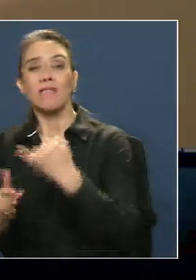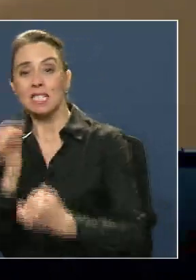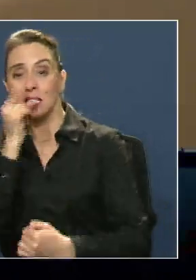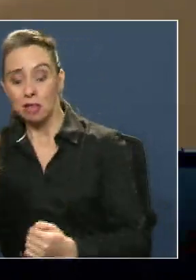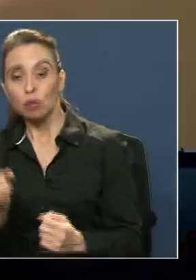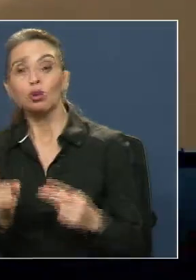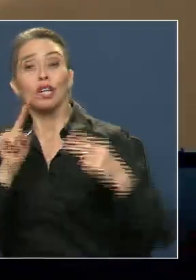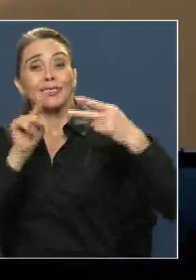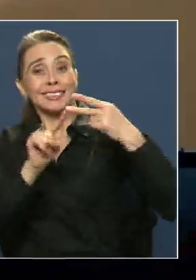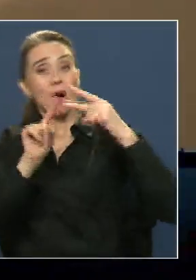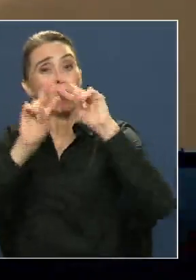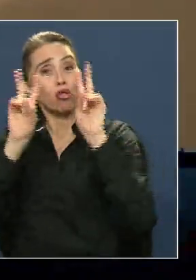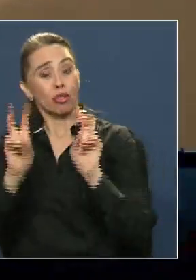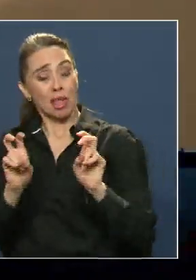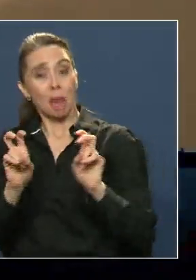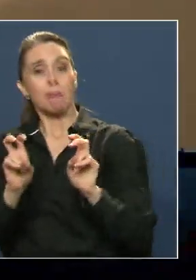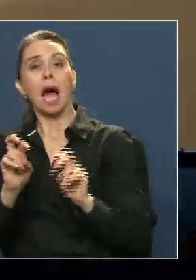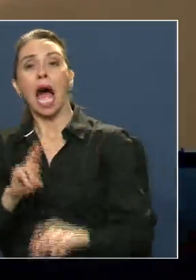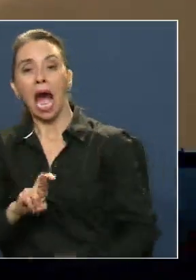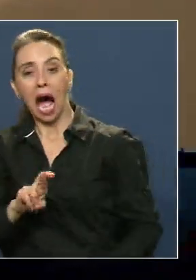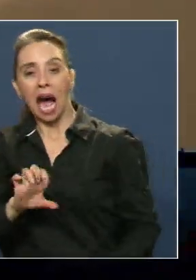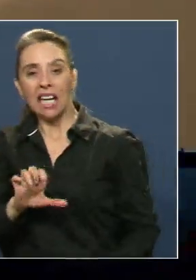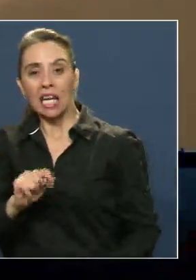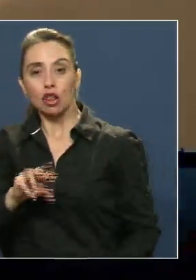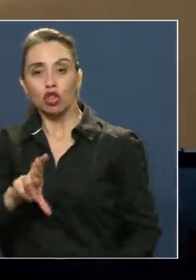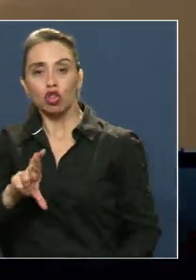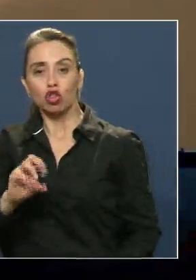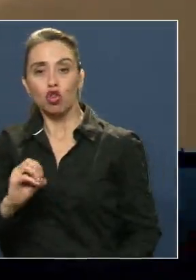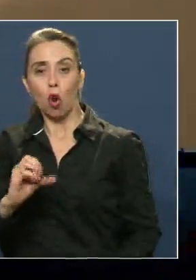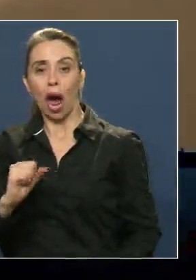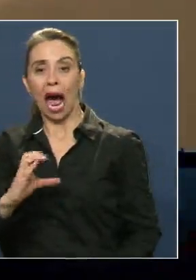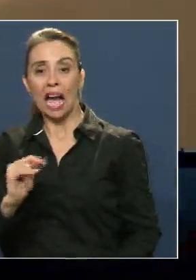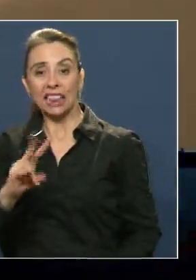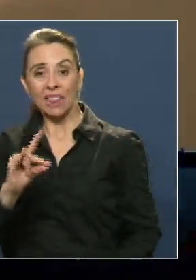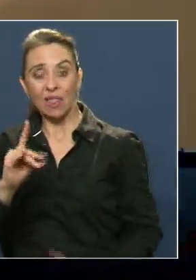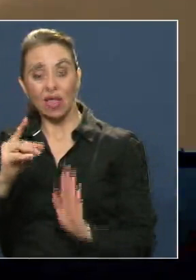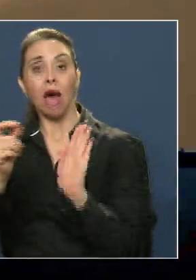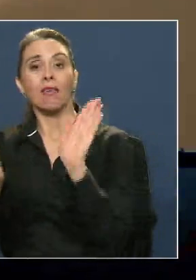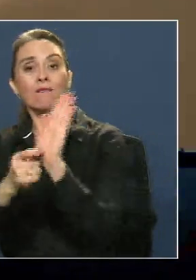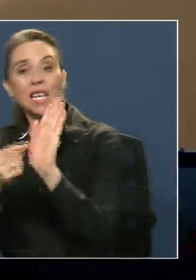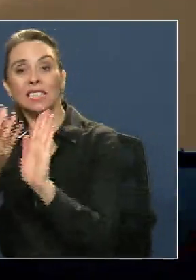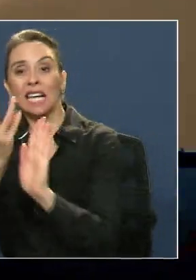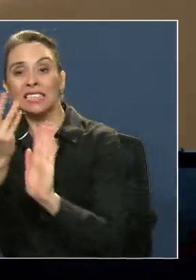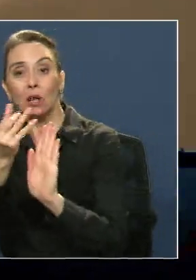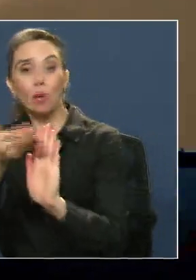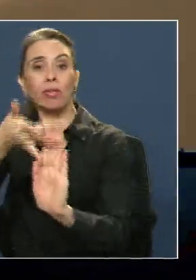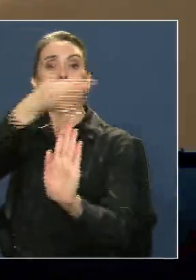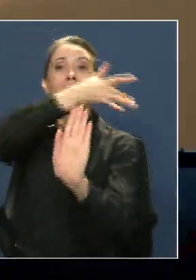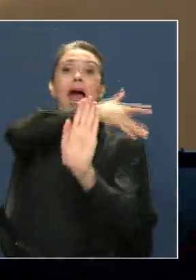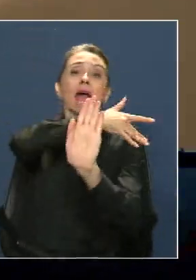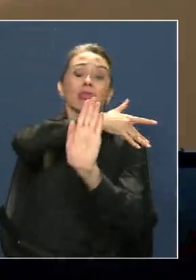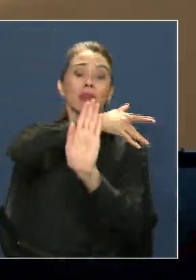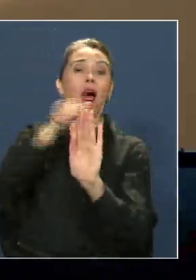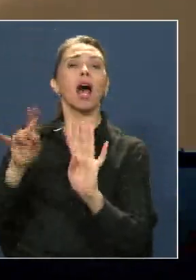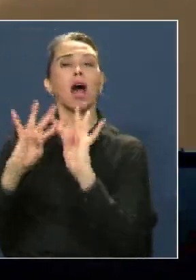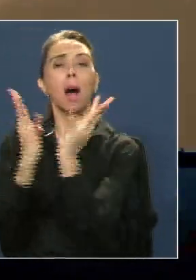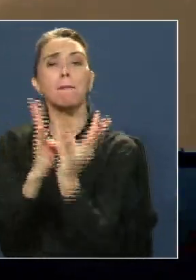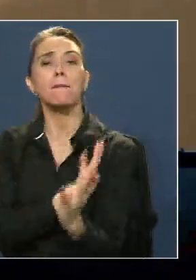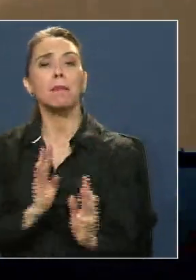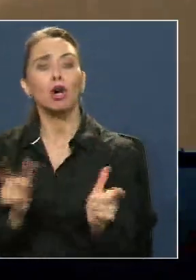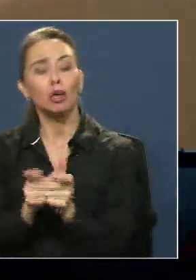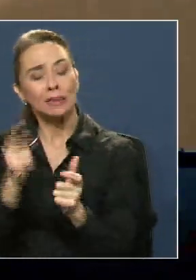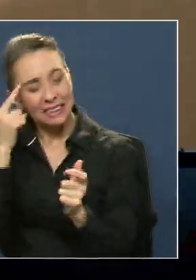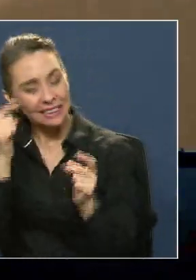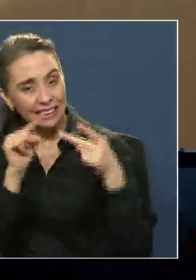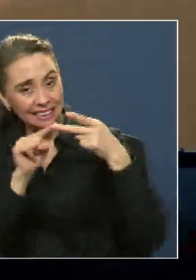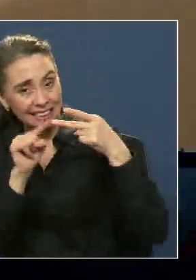porque todos los que estamos acá, que nos tocó estar en la comisión, sabemos que esta norma, en el caso